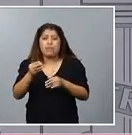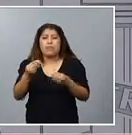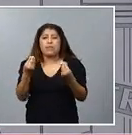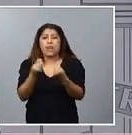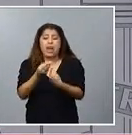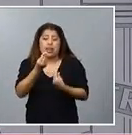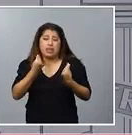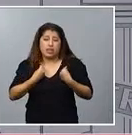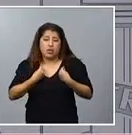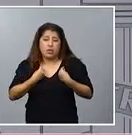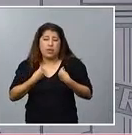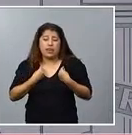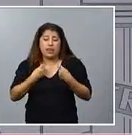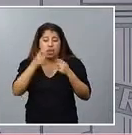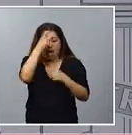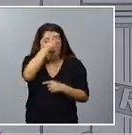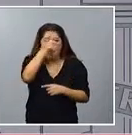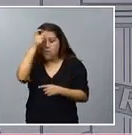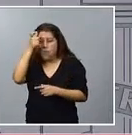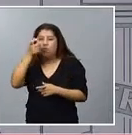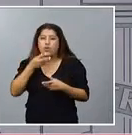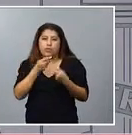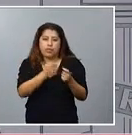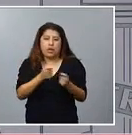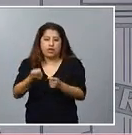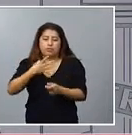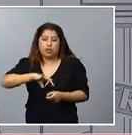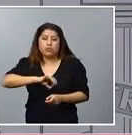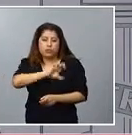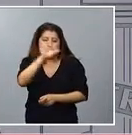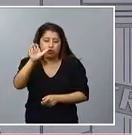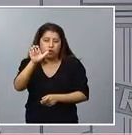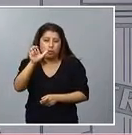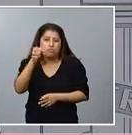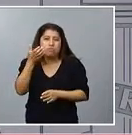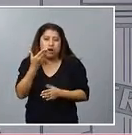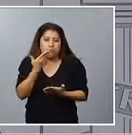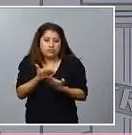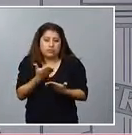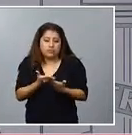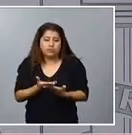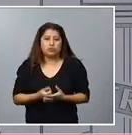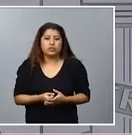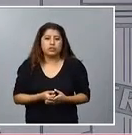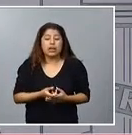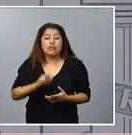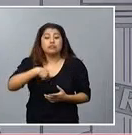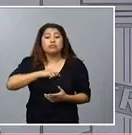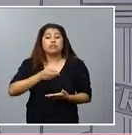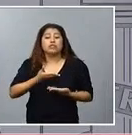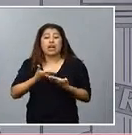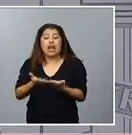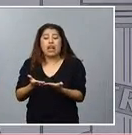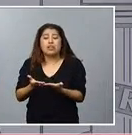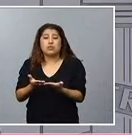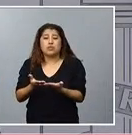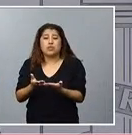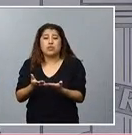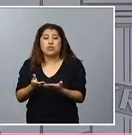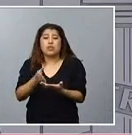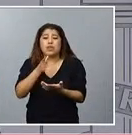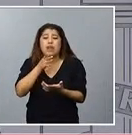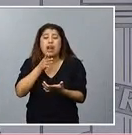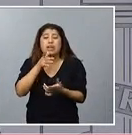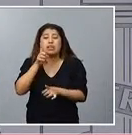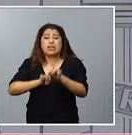pueblos. Y Europa, insisto, es la prueba. Y debemos aportar nuestra ayuda para paliar el sufrimiento y evitar la